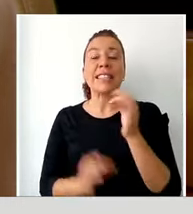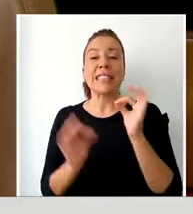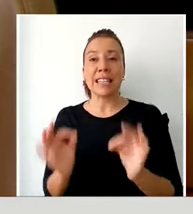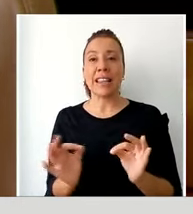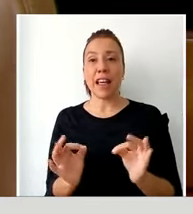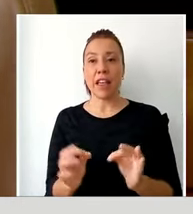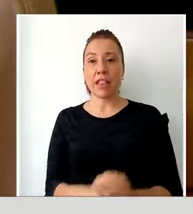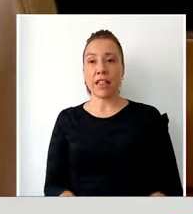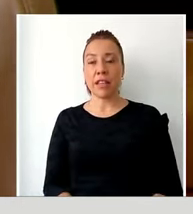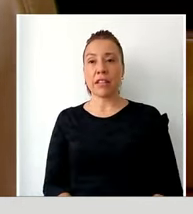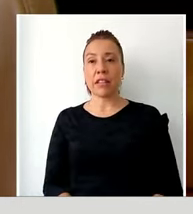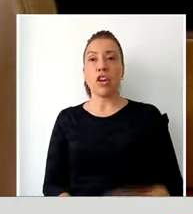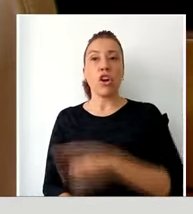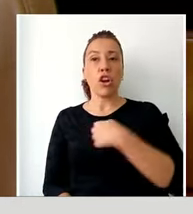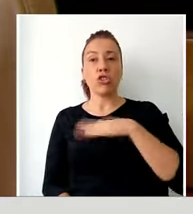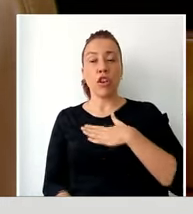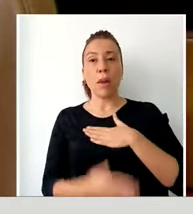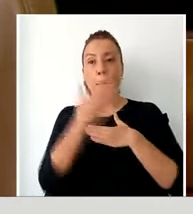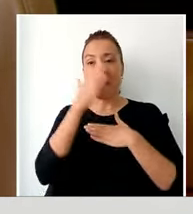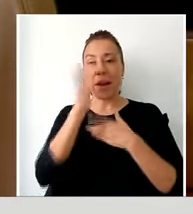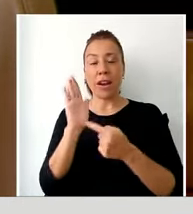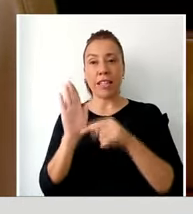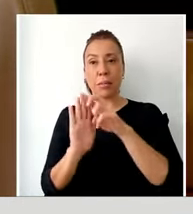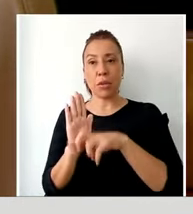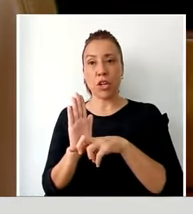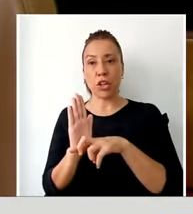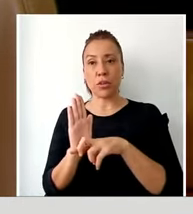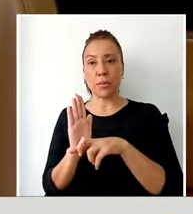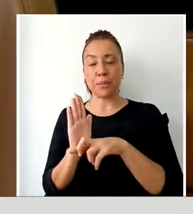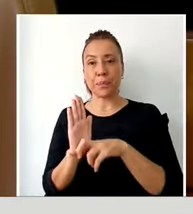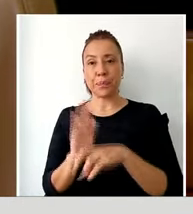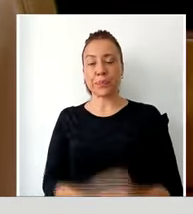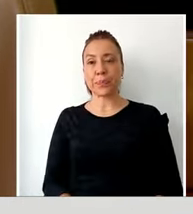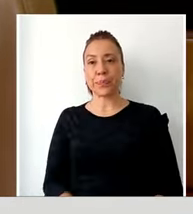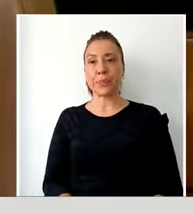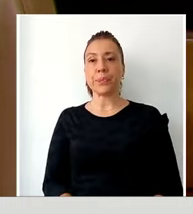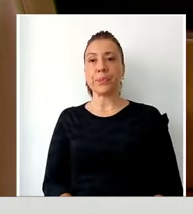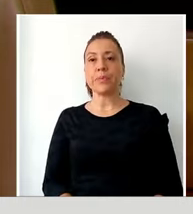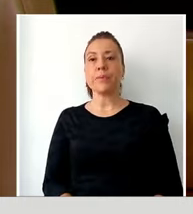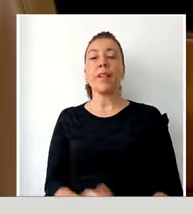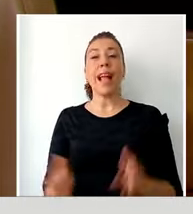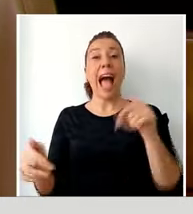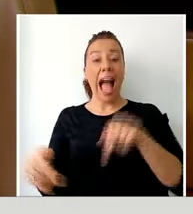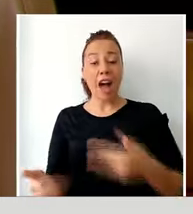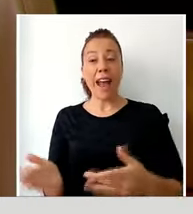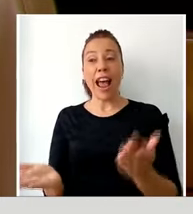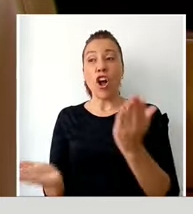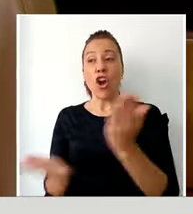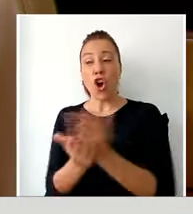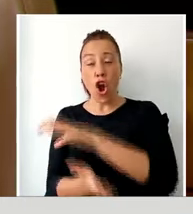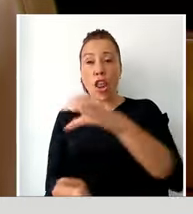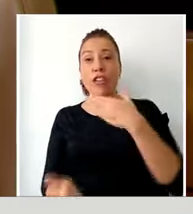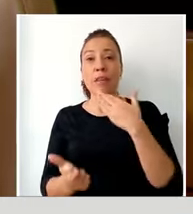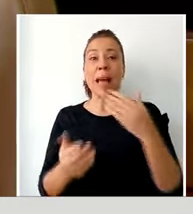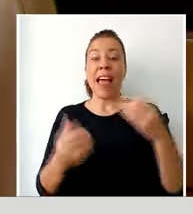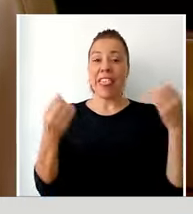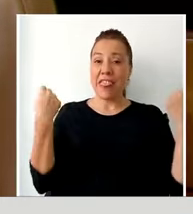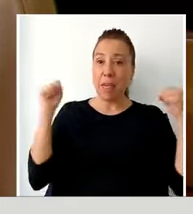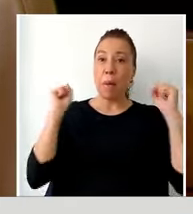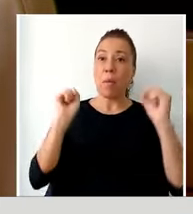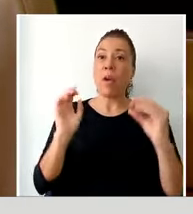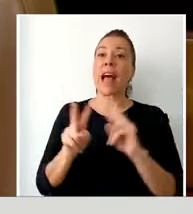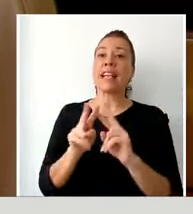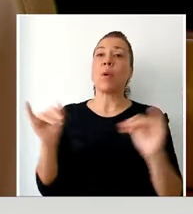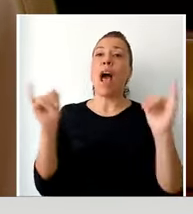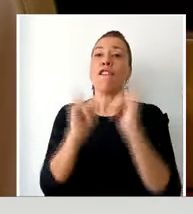estamos mejorando con este proyecto con este proyecto de ley los establecimientos en conjunto con los deportistas podrán Establecer un régimen de estudios